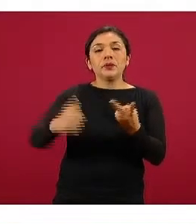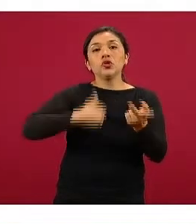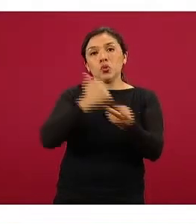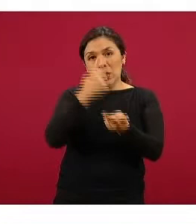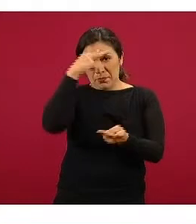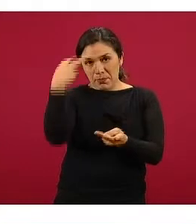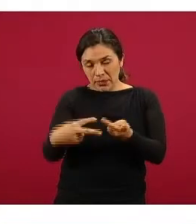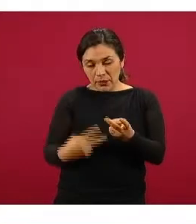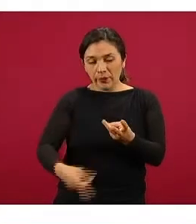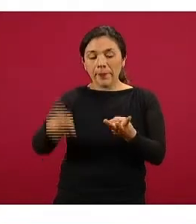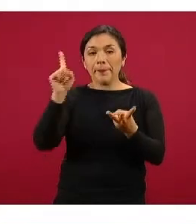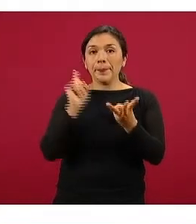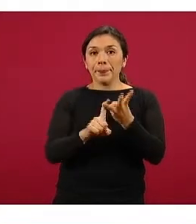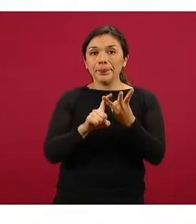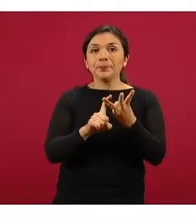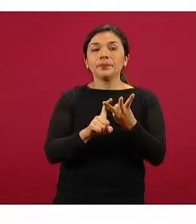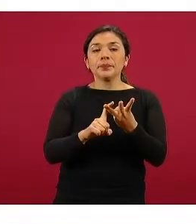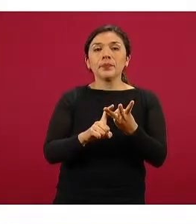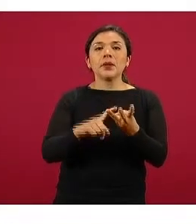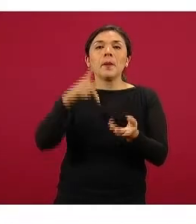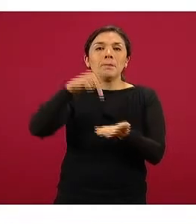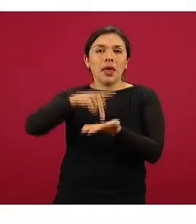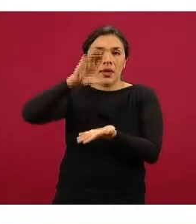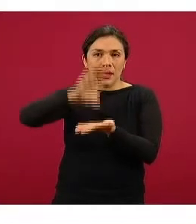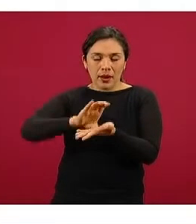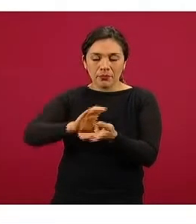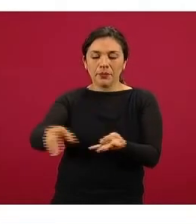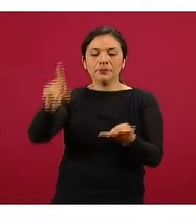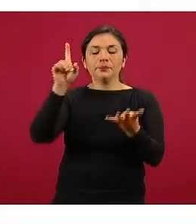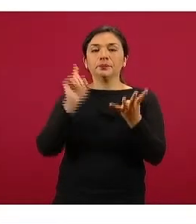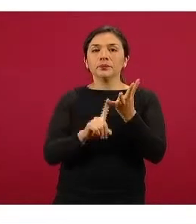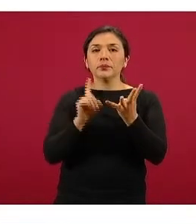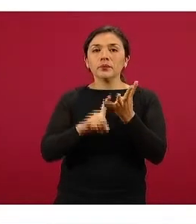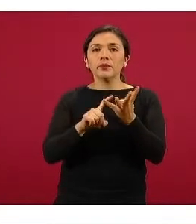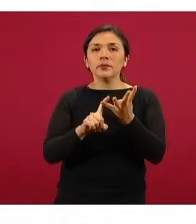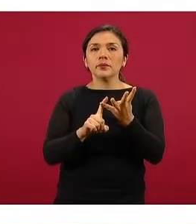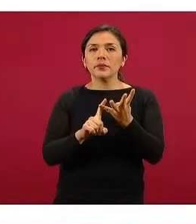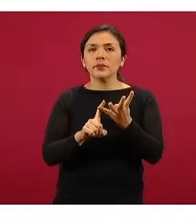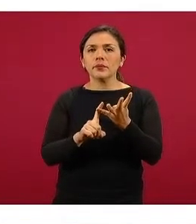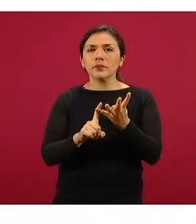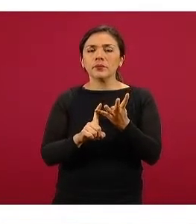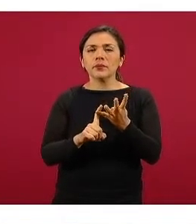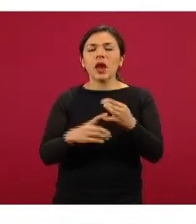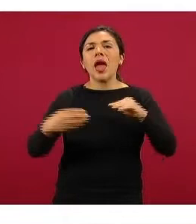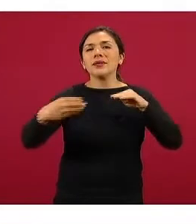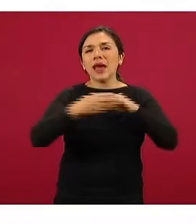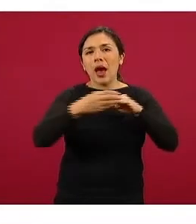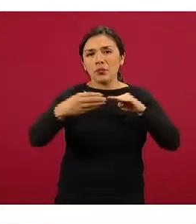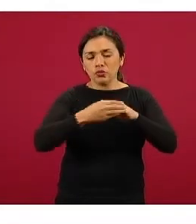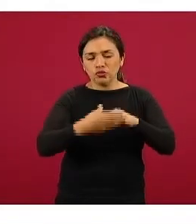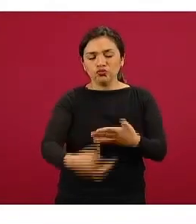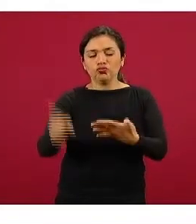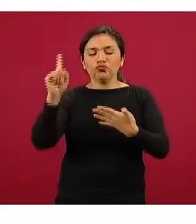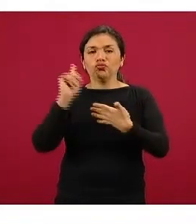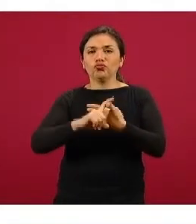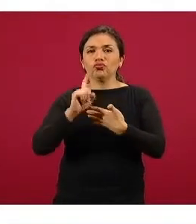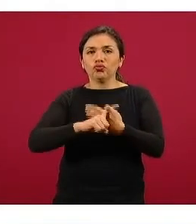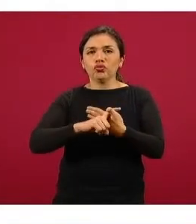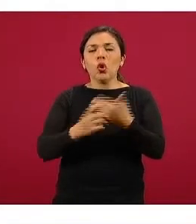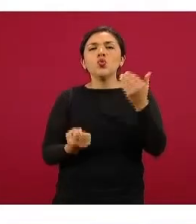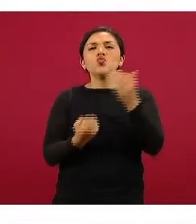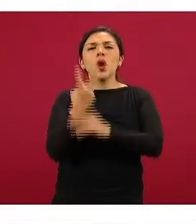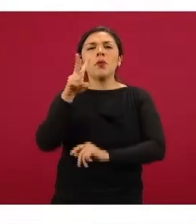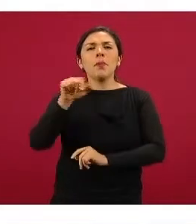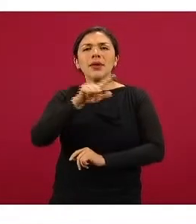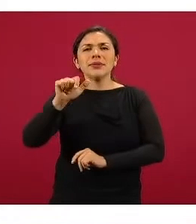de México, tercero Playa del Carmen, luego sigue Los Cabos, luego Nuevo Vallarta y